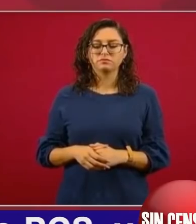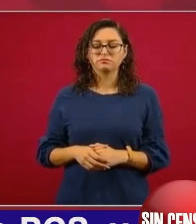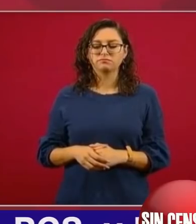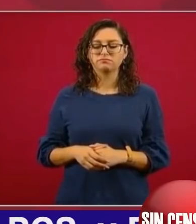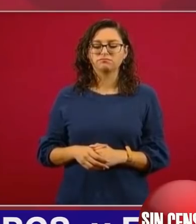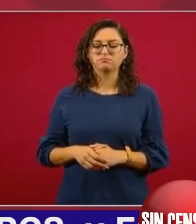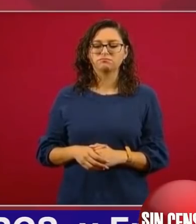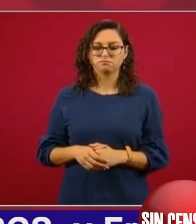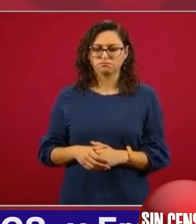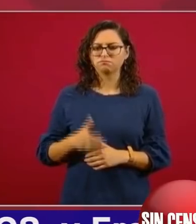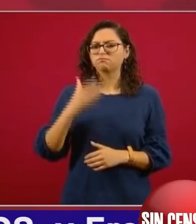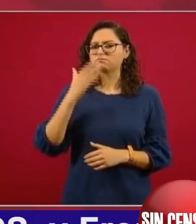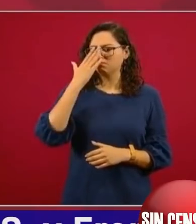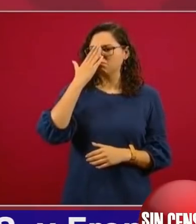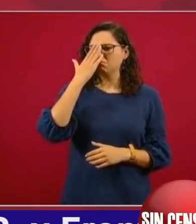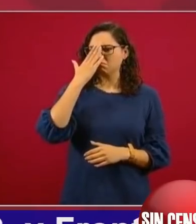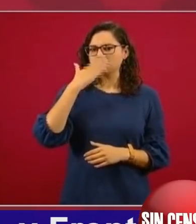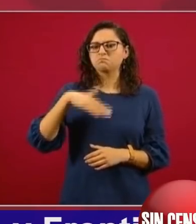Considerando